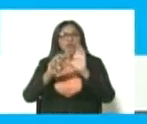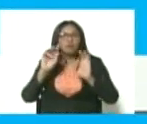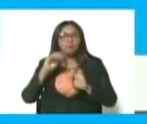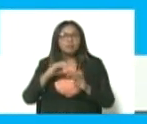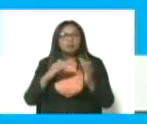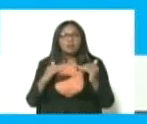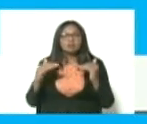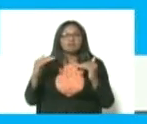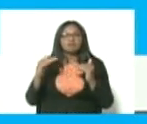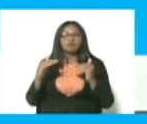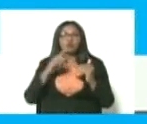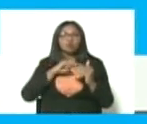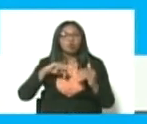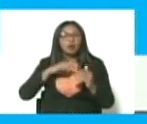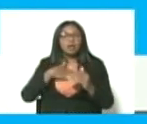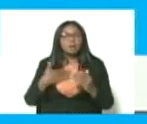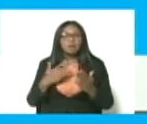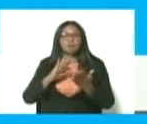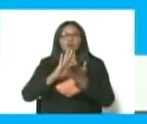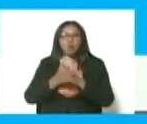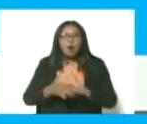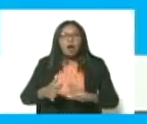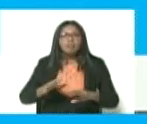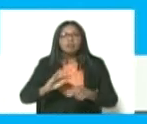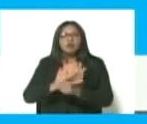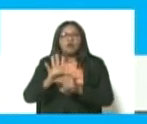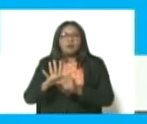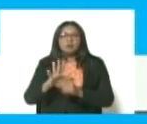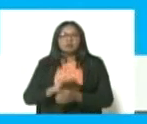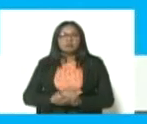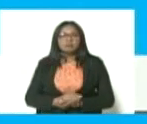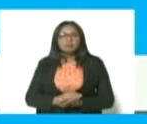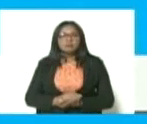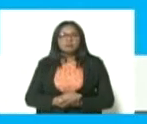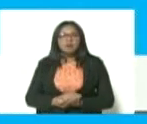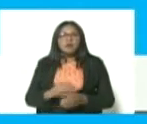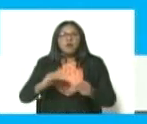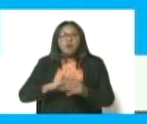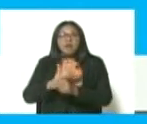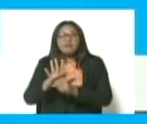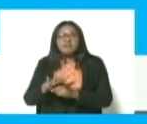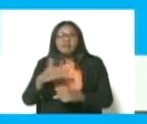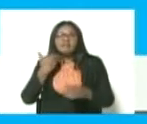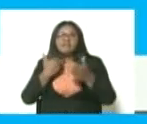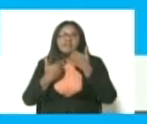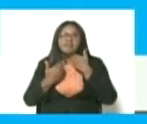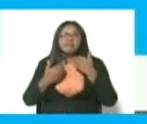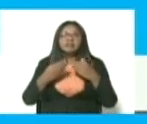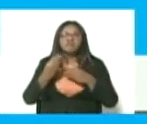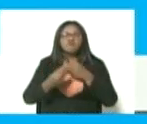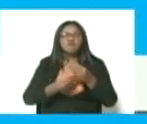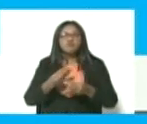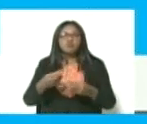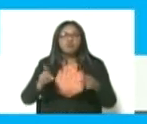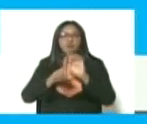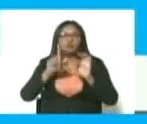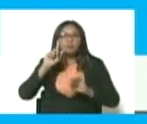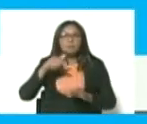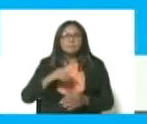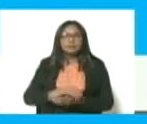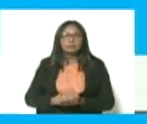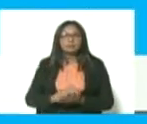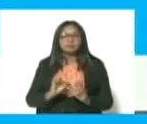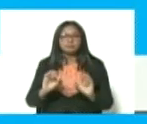superar el coronavirus. El coronavirus de verdad va a ser una enfermedad manejable y